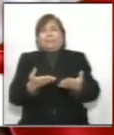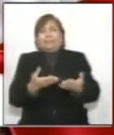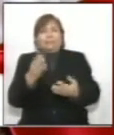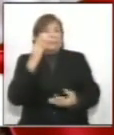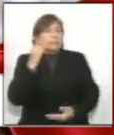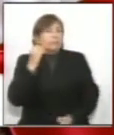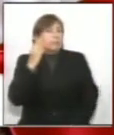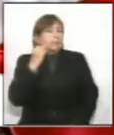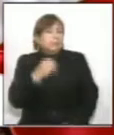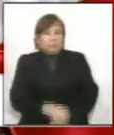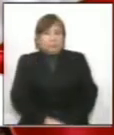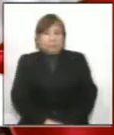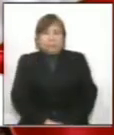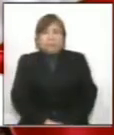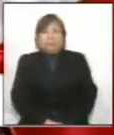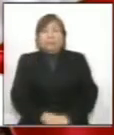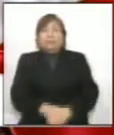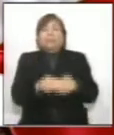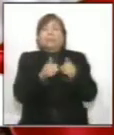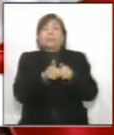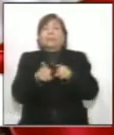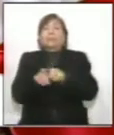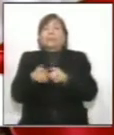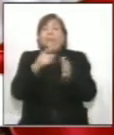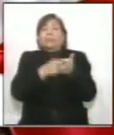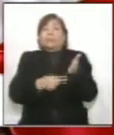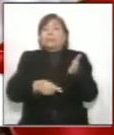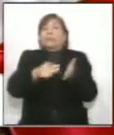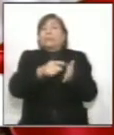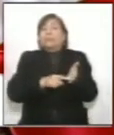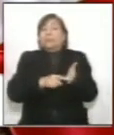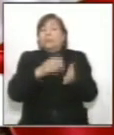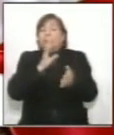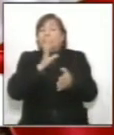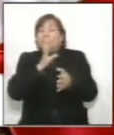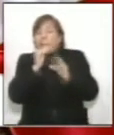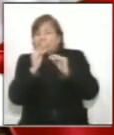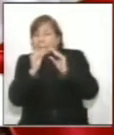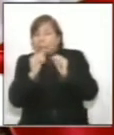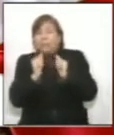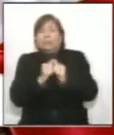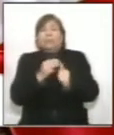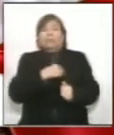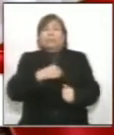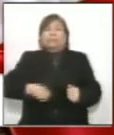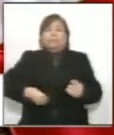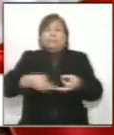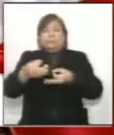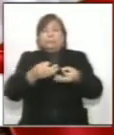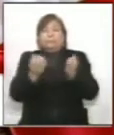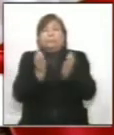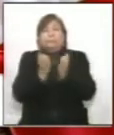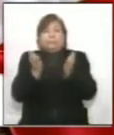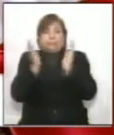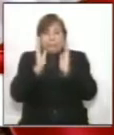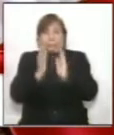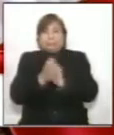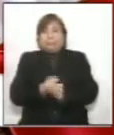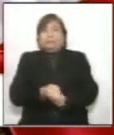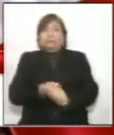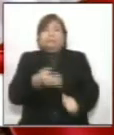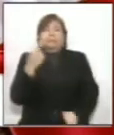experiencia. Igualmente se hizo una crítica o una conversación referida a la ministra de Economía y al ministro de Educación. Y en